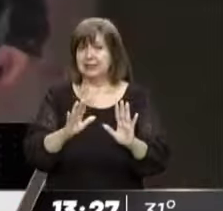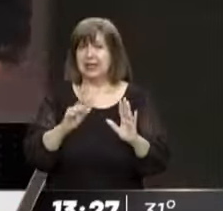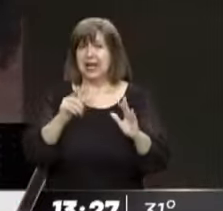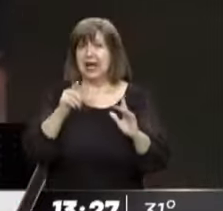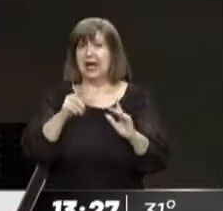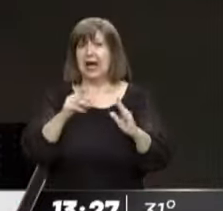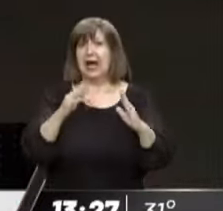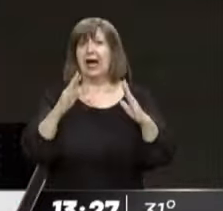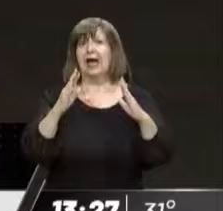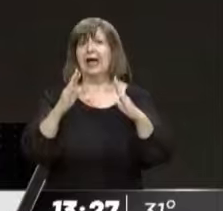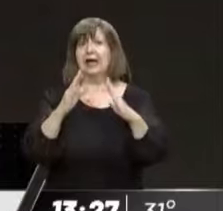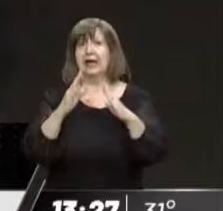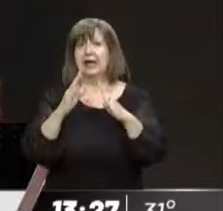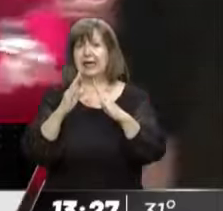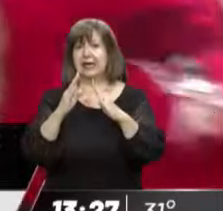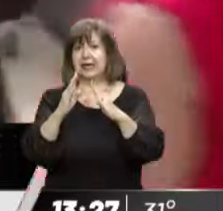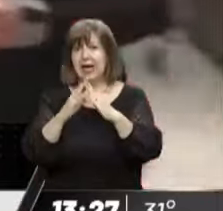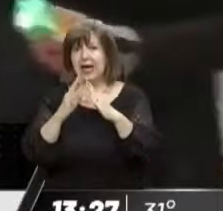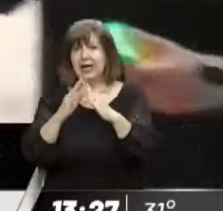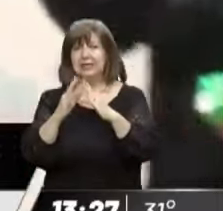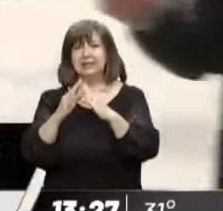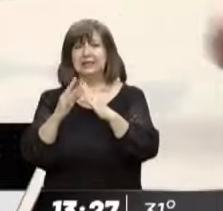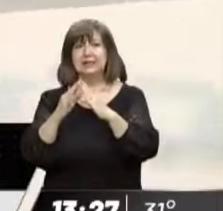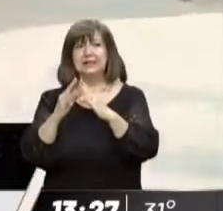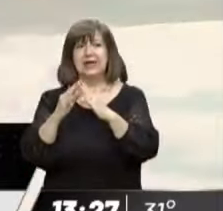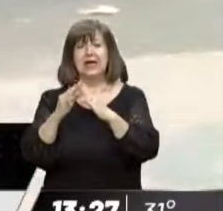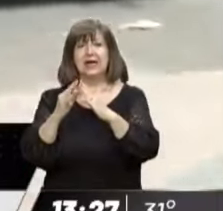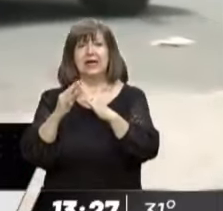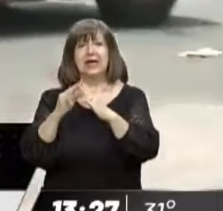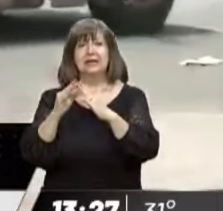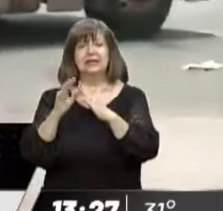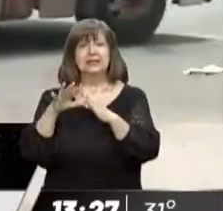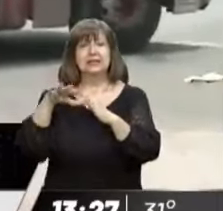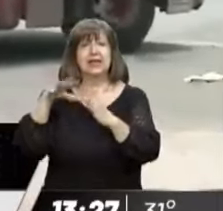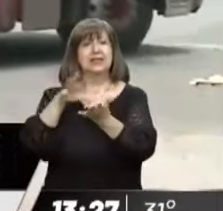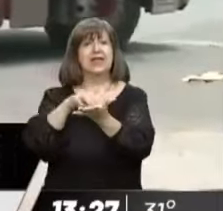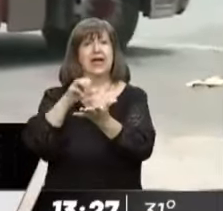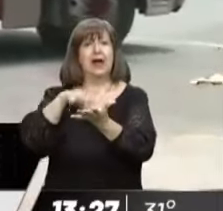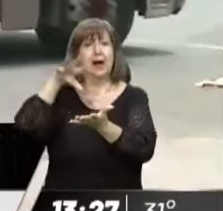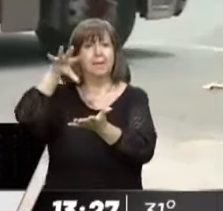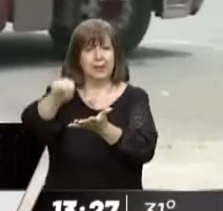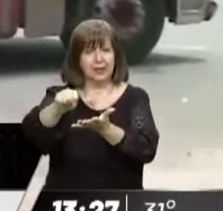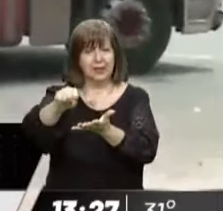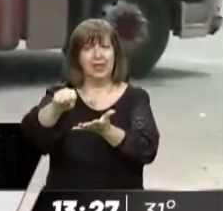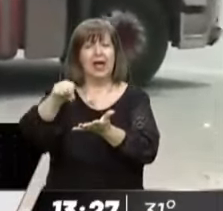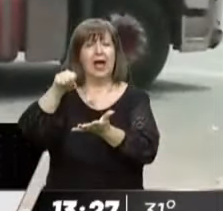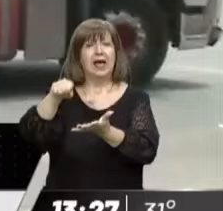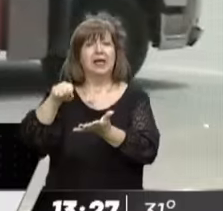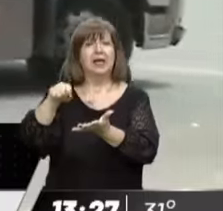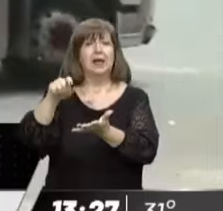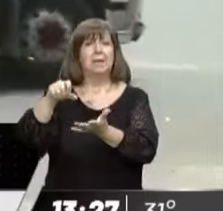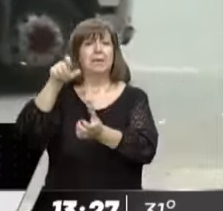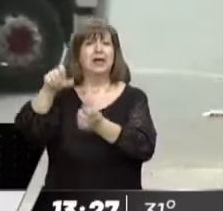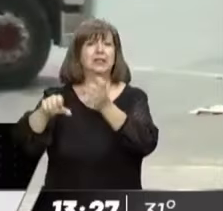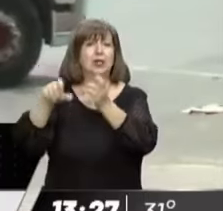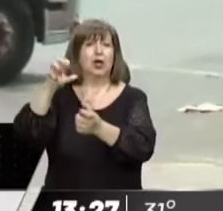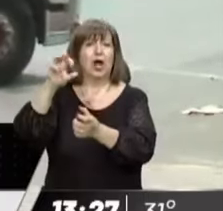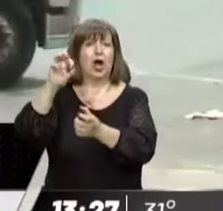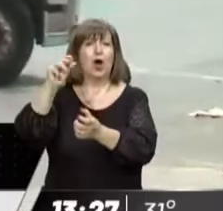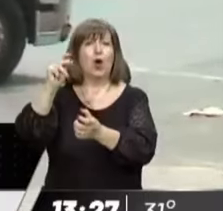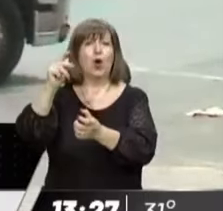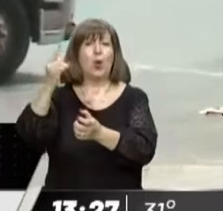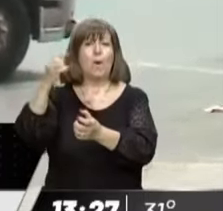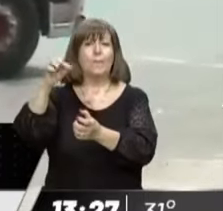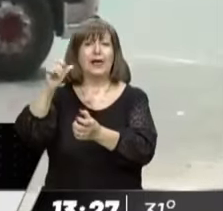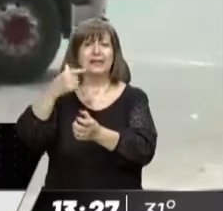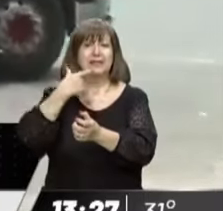de correr a los ocupas, que se vayan de ahí y en ese lugar hacer desarrollos inmobiliarios. O sea que estamos hablando de una